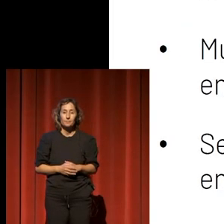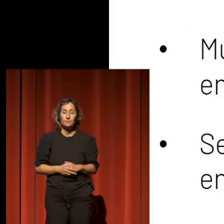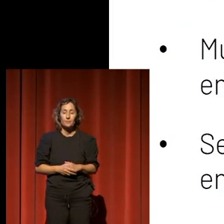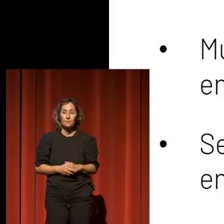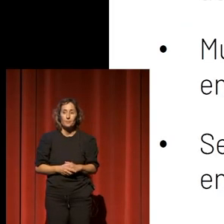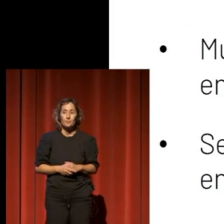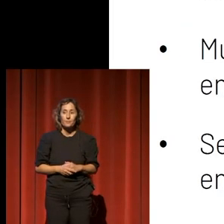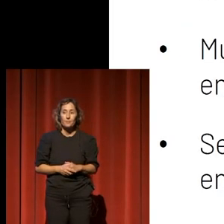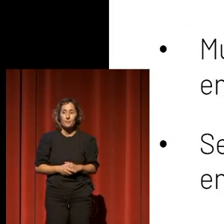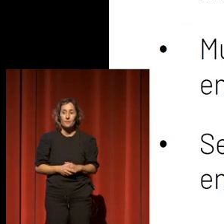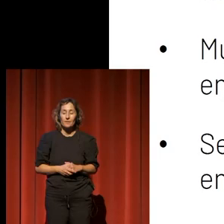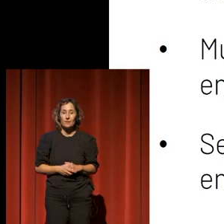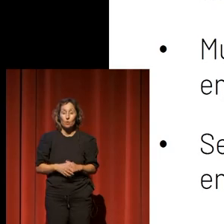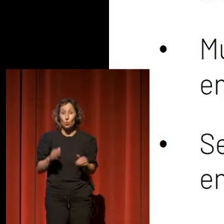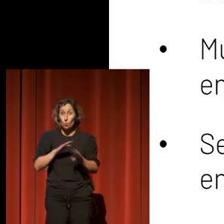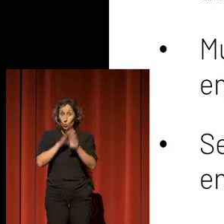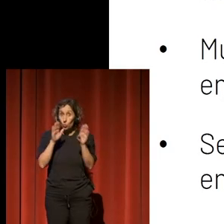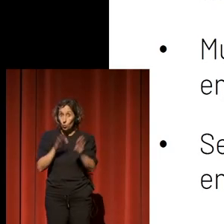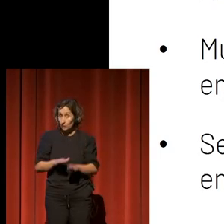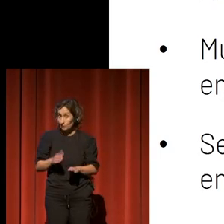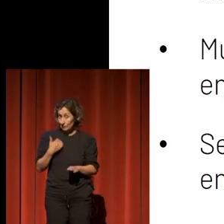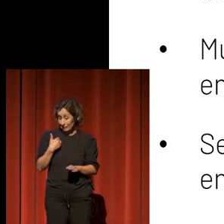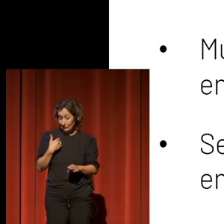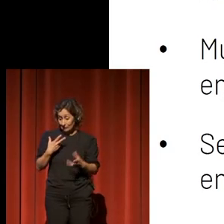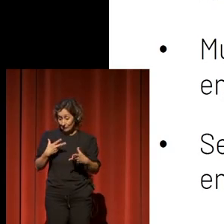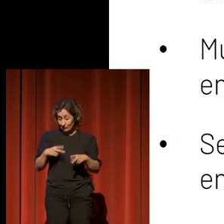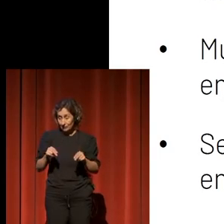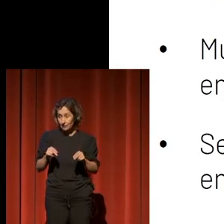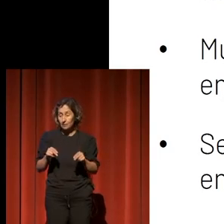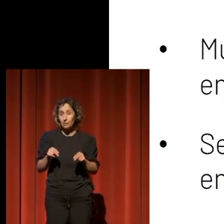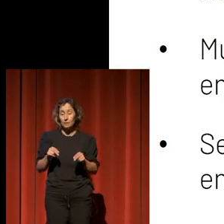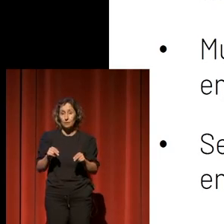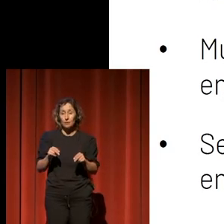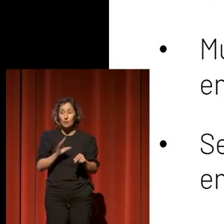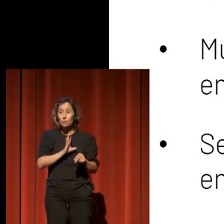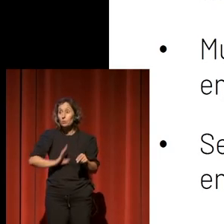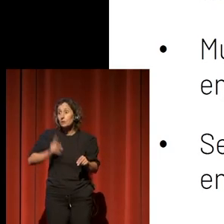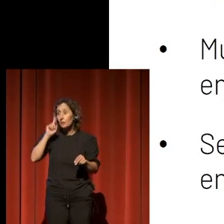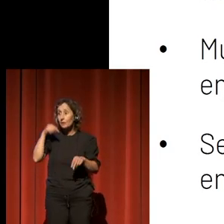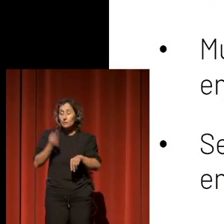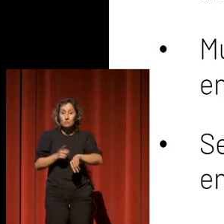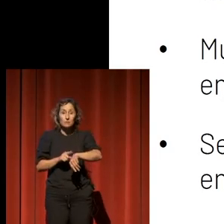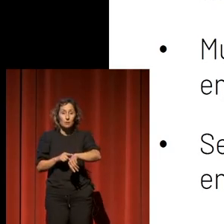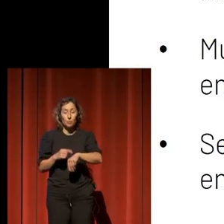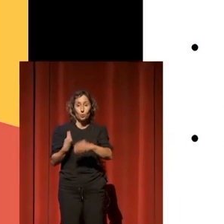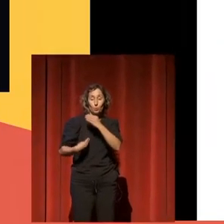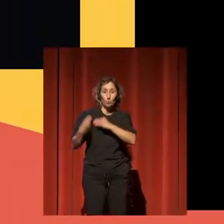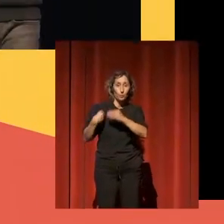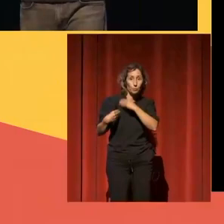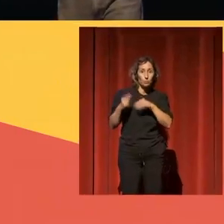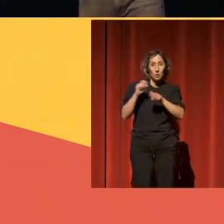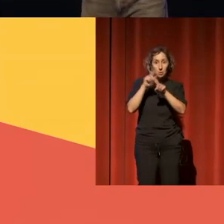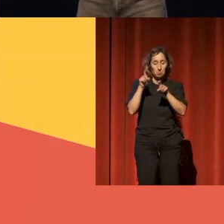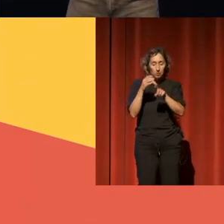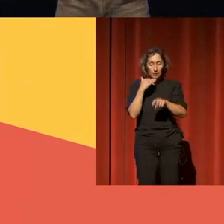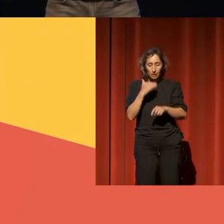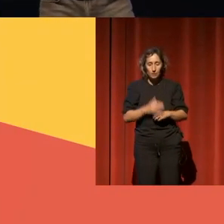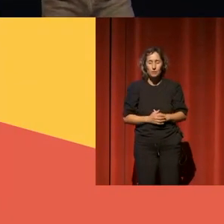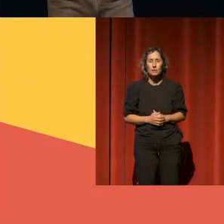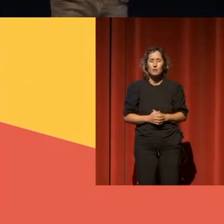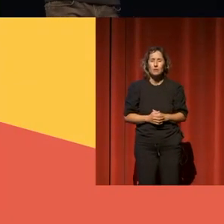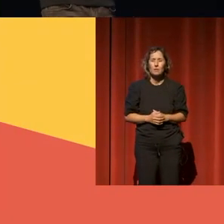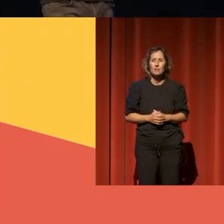interpretación Y por último y acabo ya por si pueden haber espacio para algunas preguntas o cuestiones veréis que la